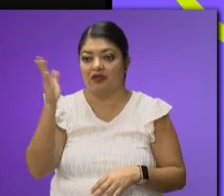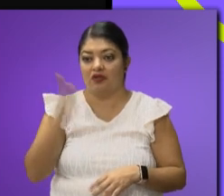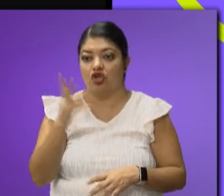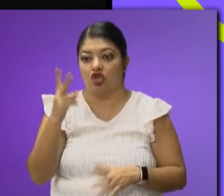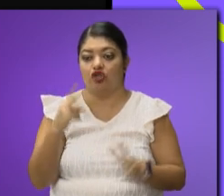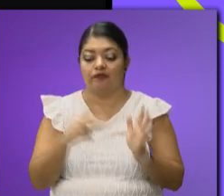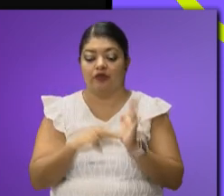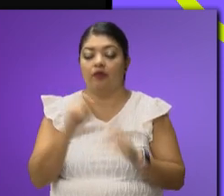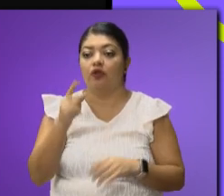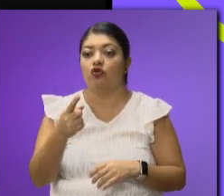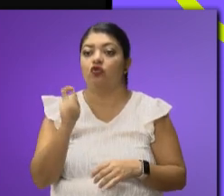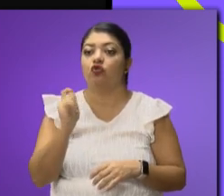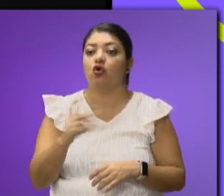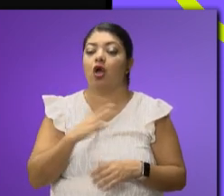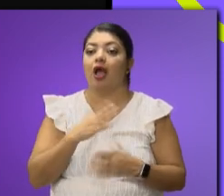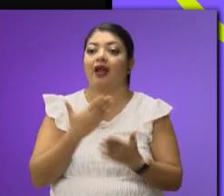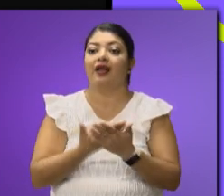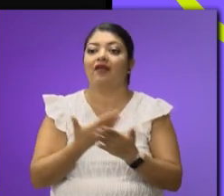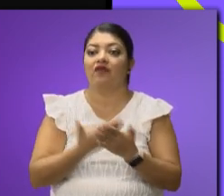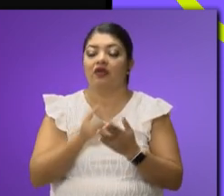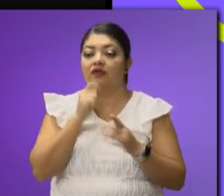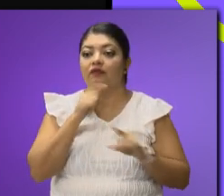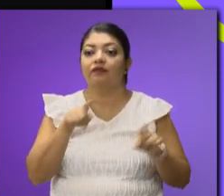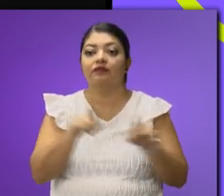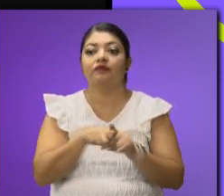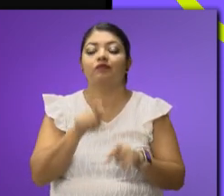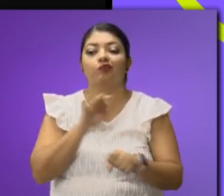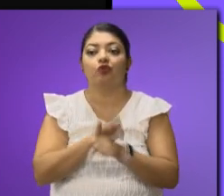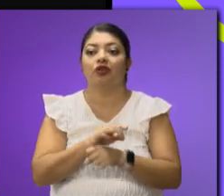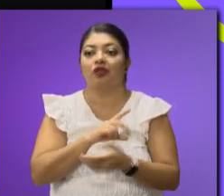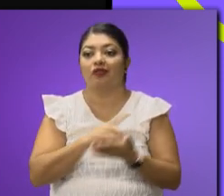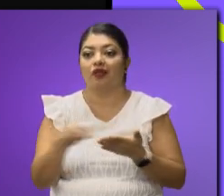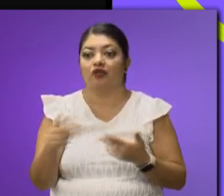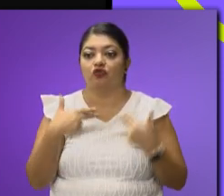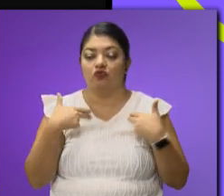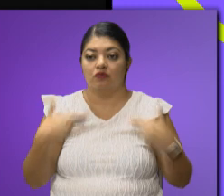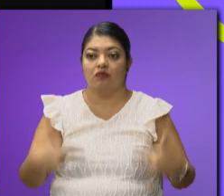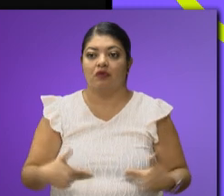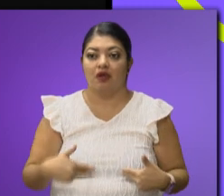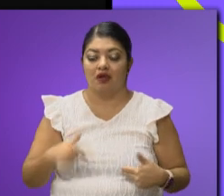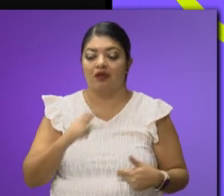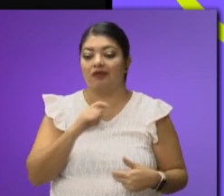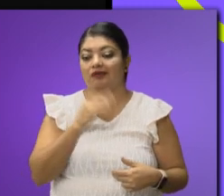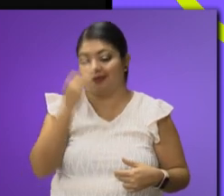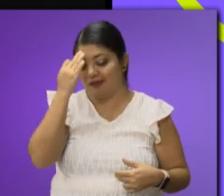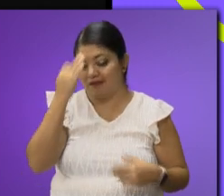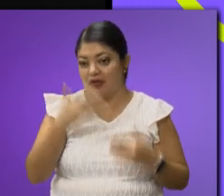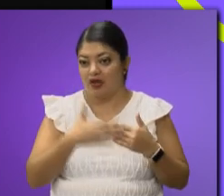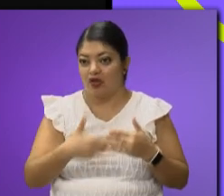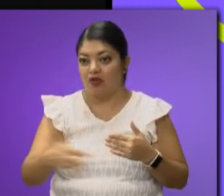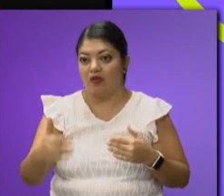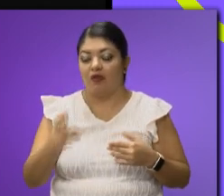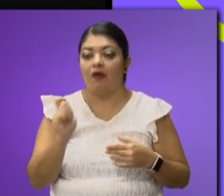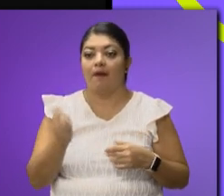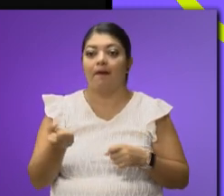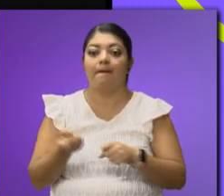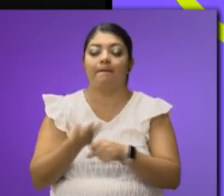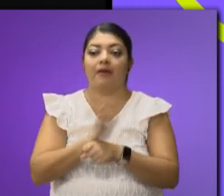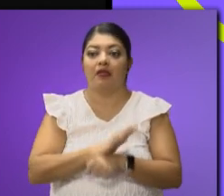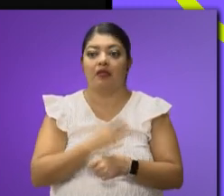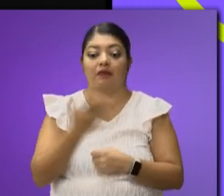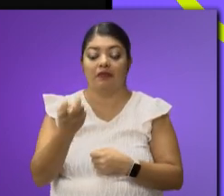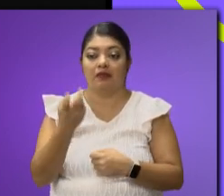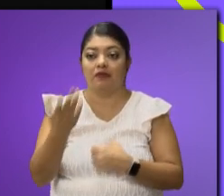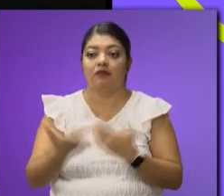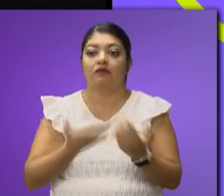130/2021 con referencia a las medidas de protección de los derechos humanos en el periodo de la pandemia. Este se pone a disposición